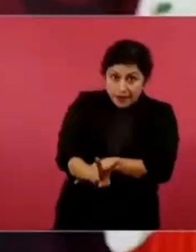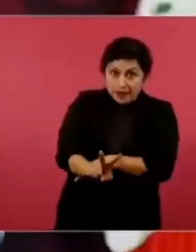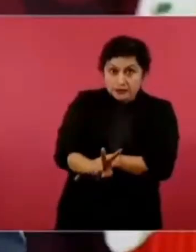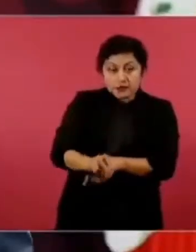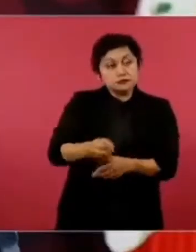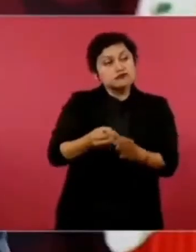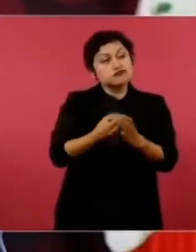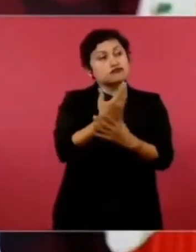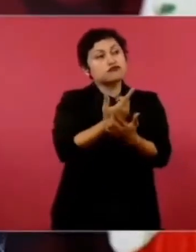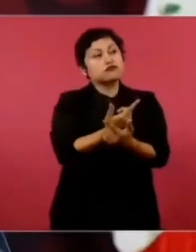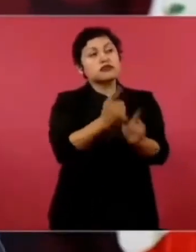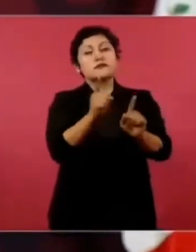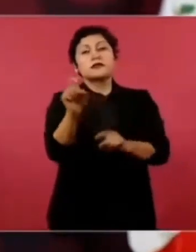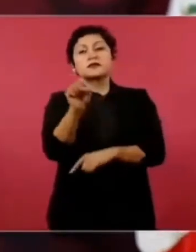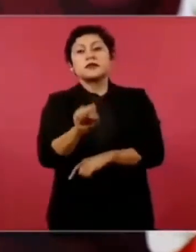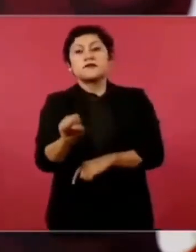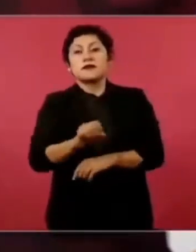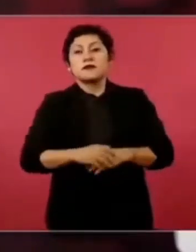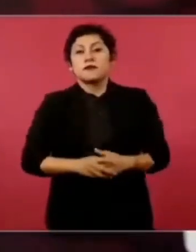algunos ahí